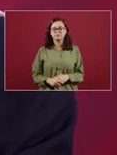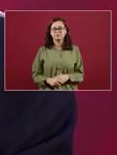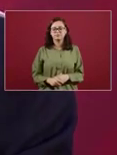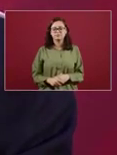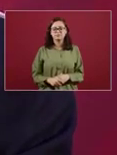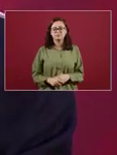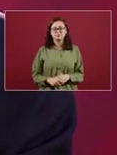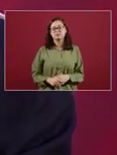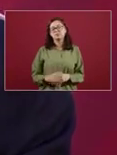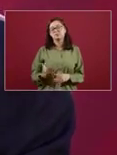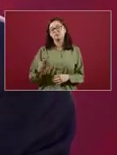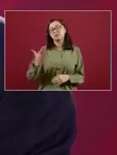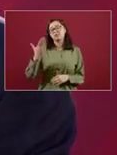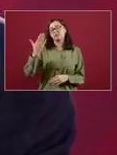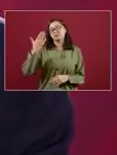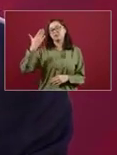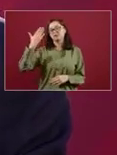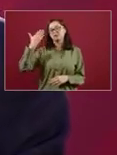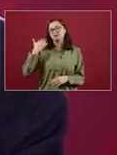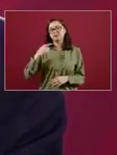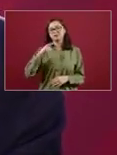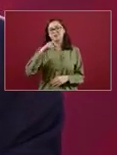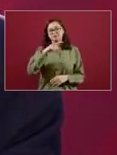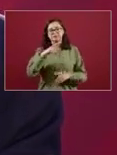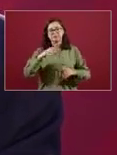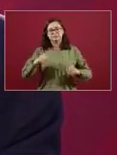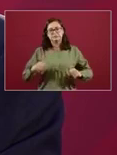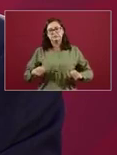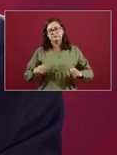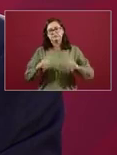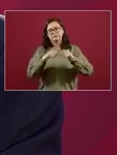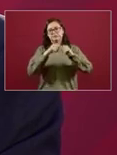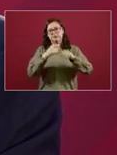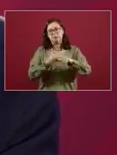las excavaciones del Templo Mayor,